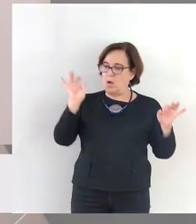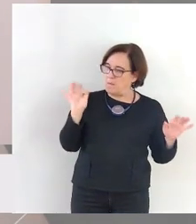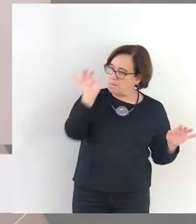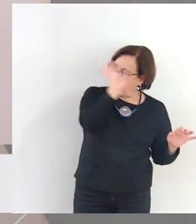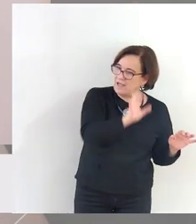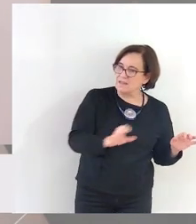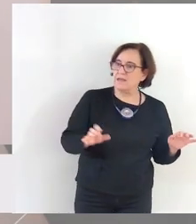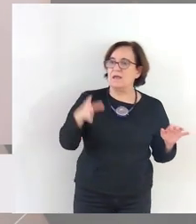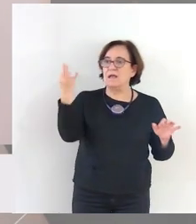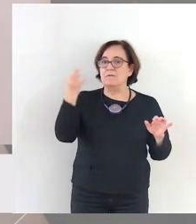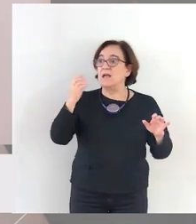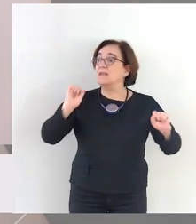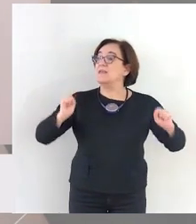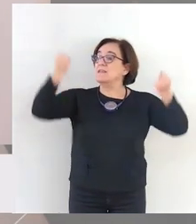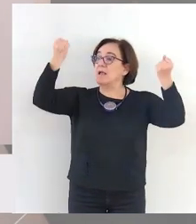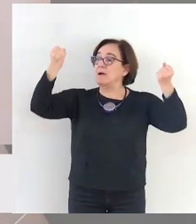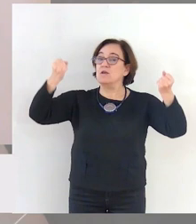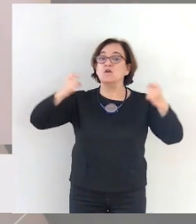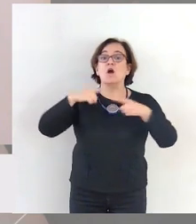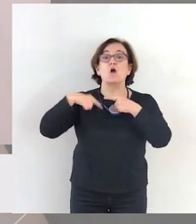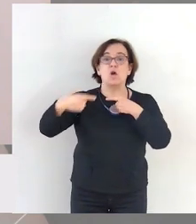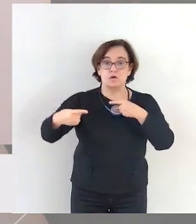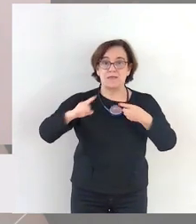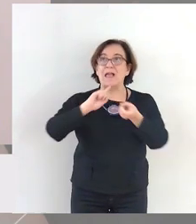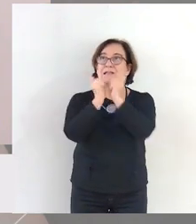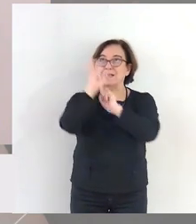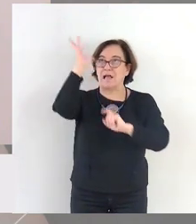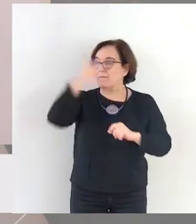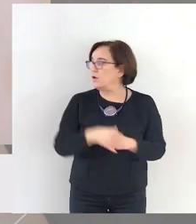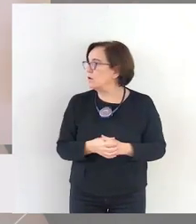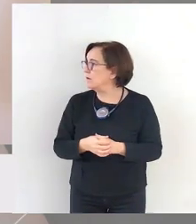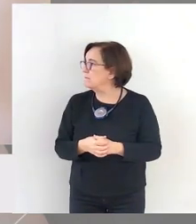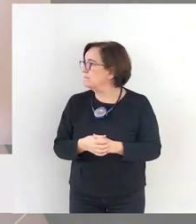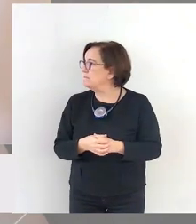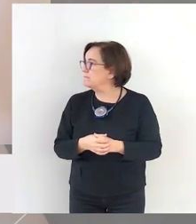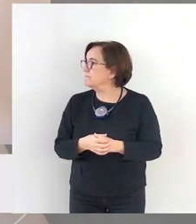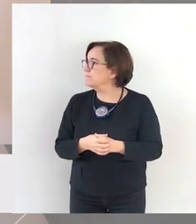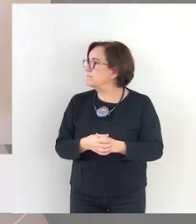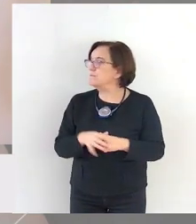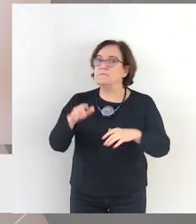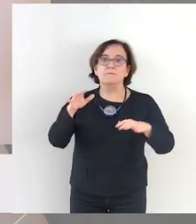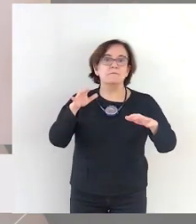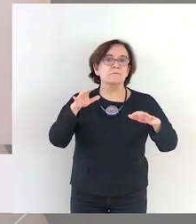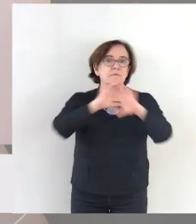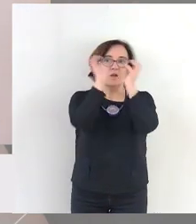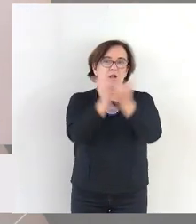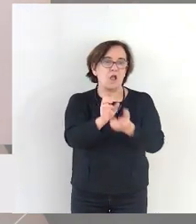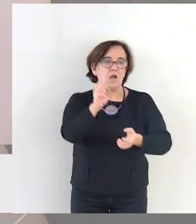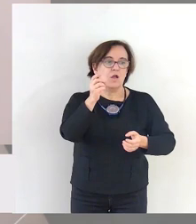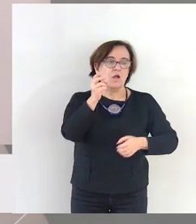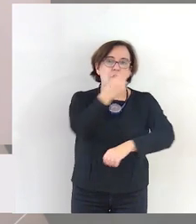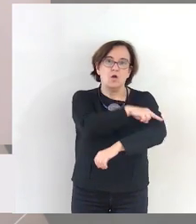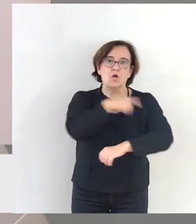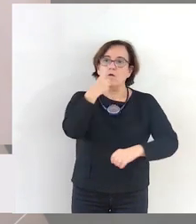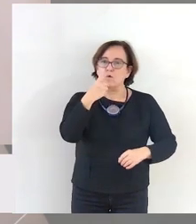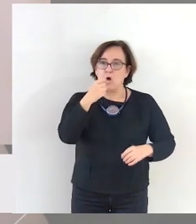comunidad quedará a salvo de los efectos de el cambio climático en el movimiento Internacional de la Cruz Roja y la